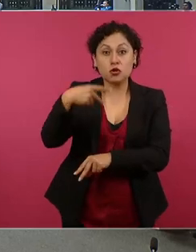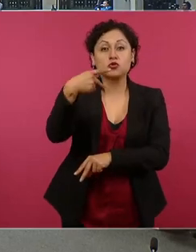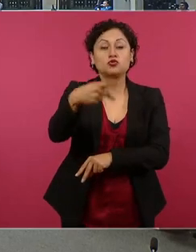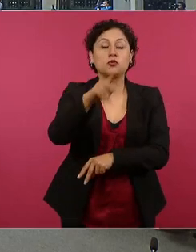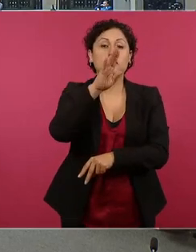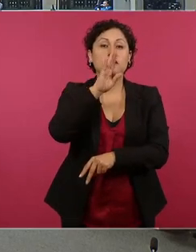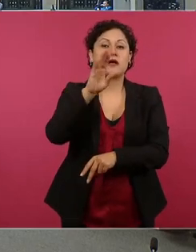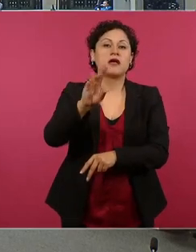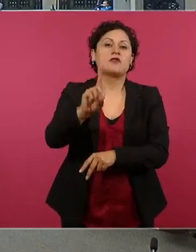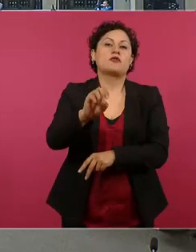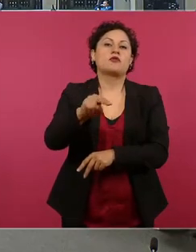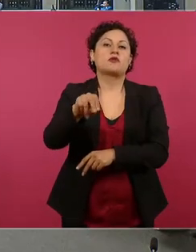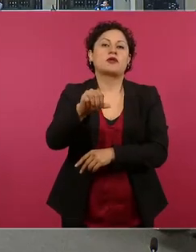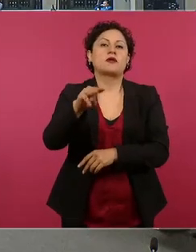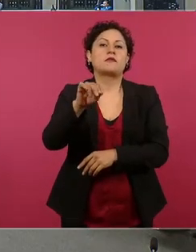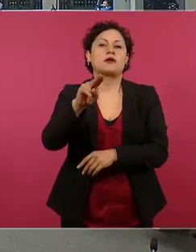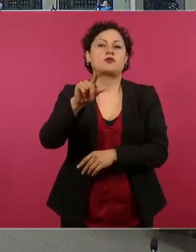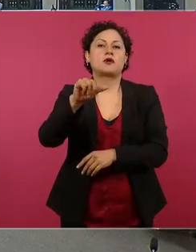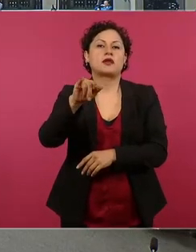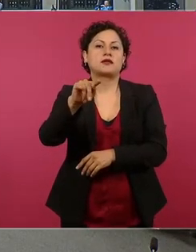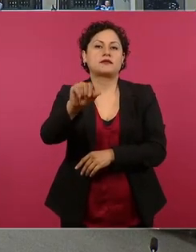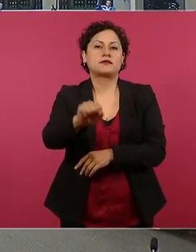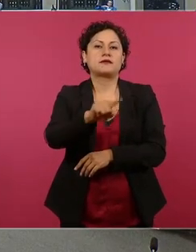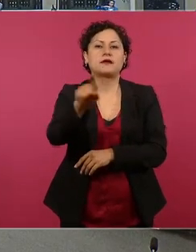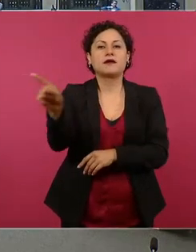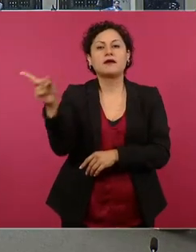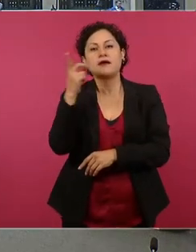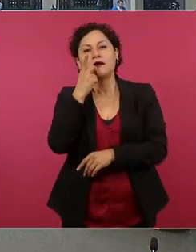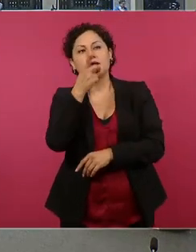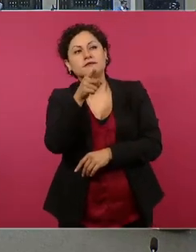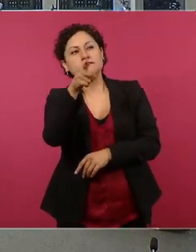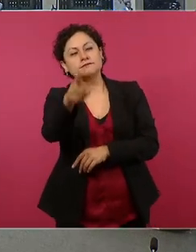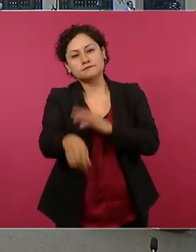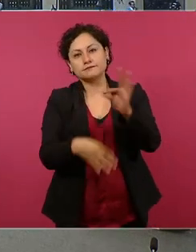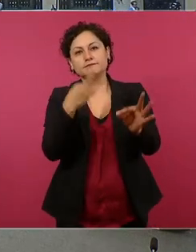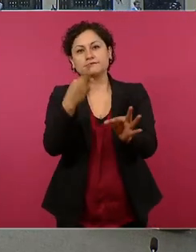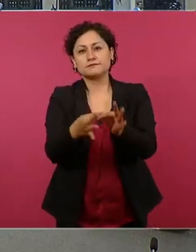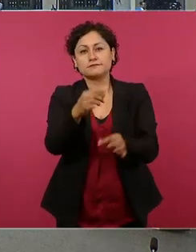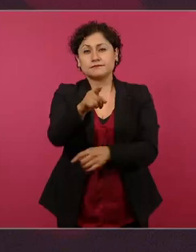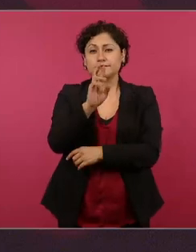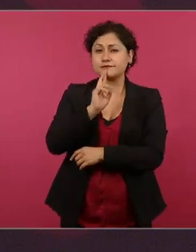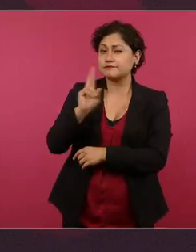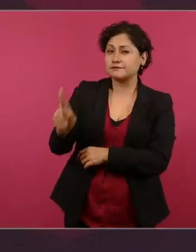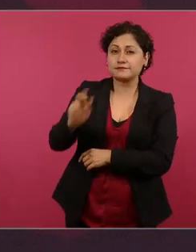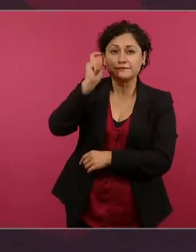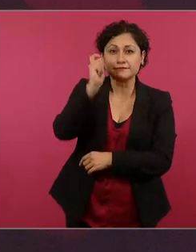ella, hijo, cumpliste, ¿qué le respondería a esta señora?